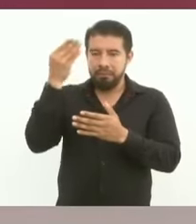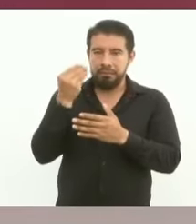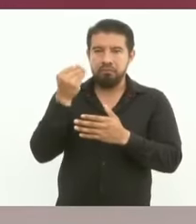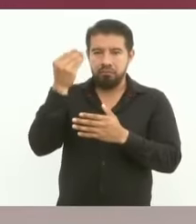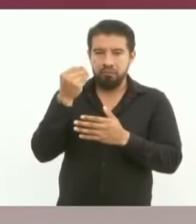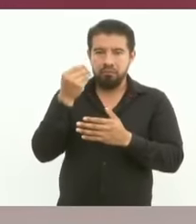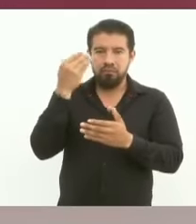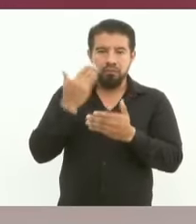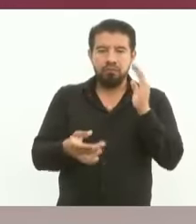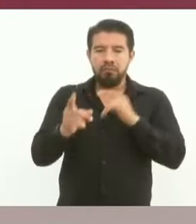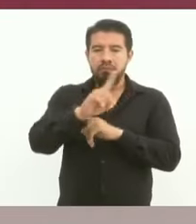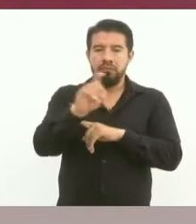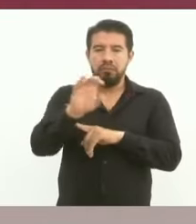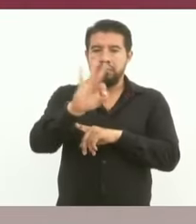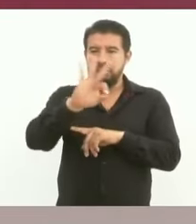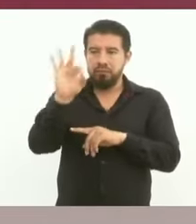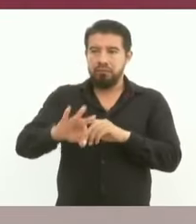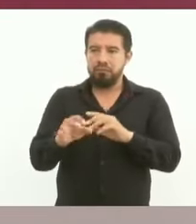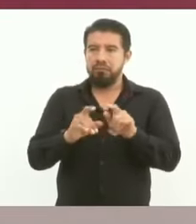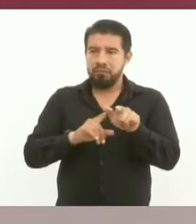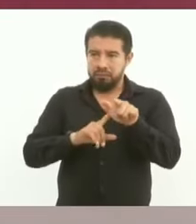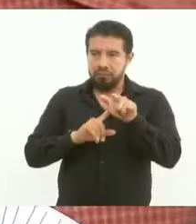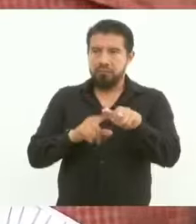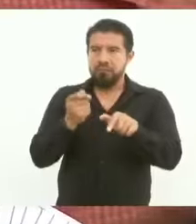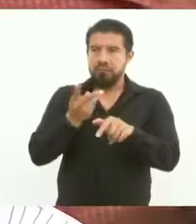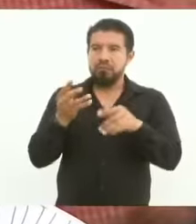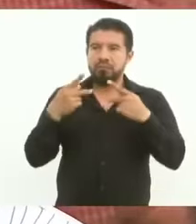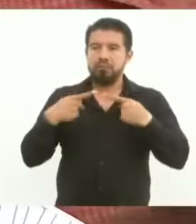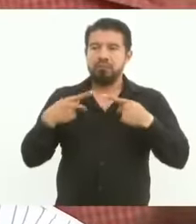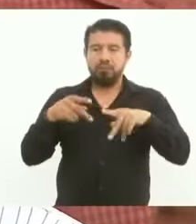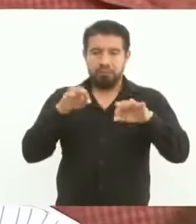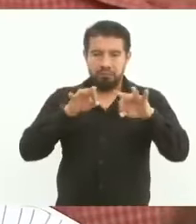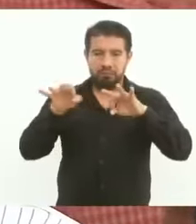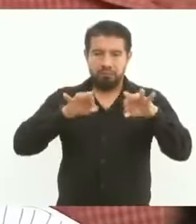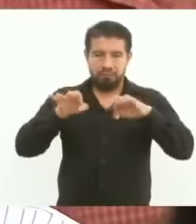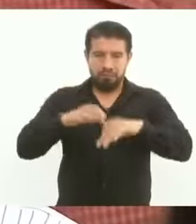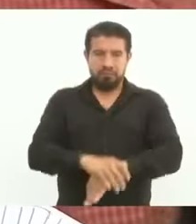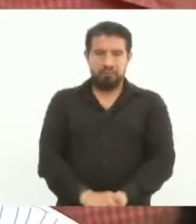jubilarse, 100% para los trabajadores.